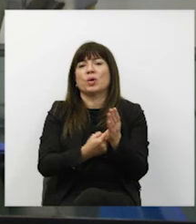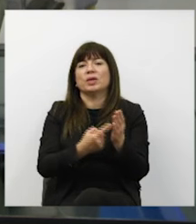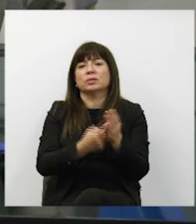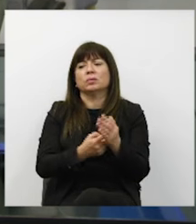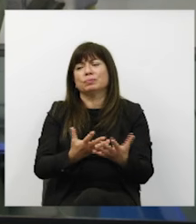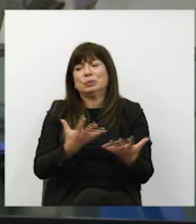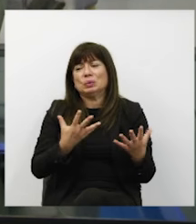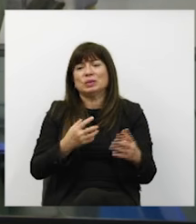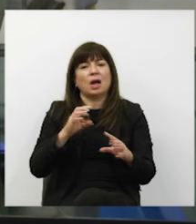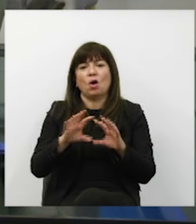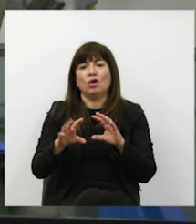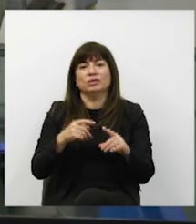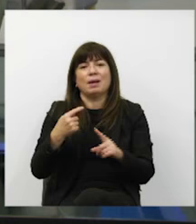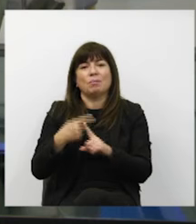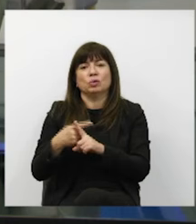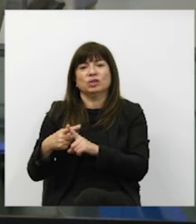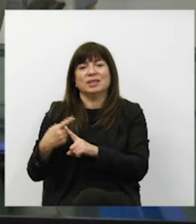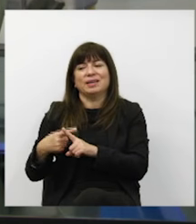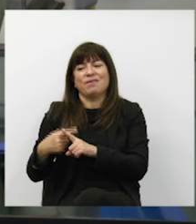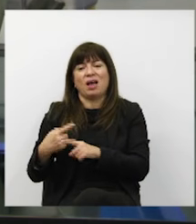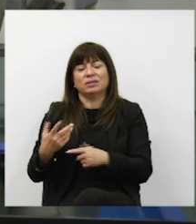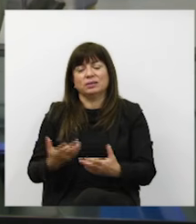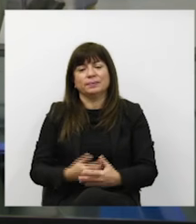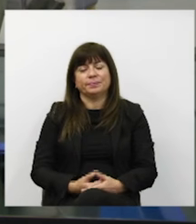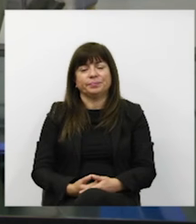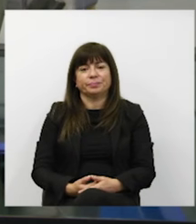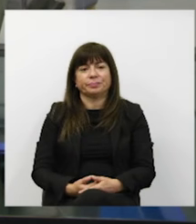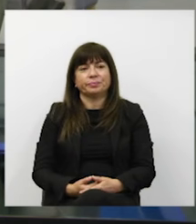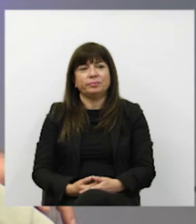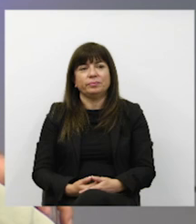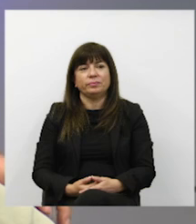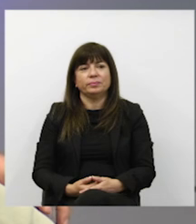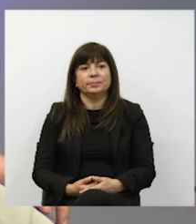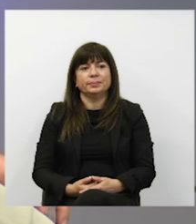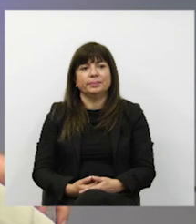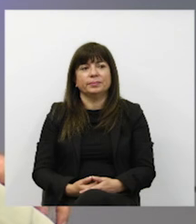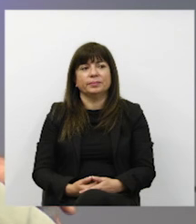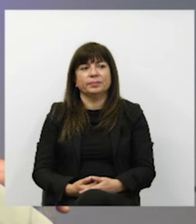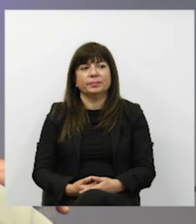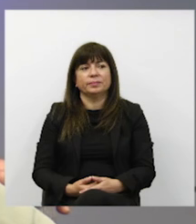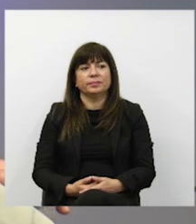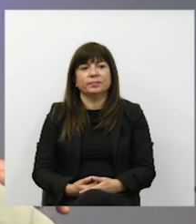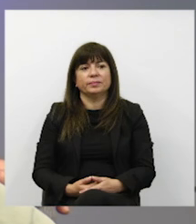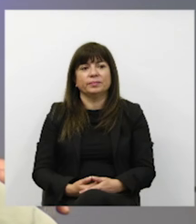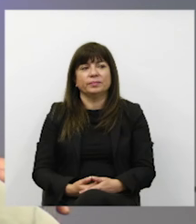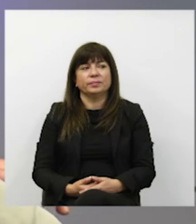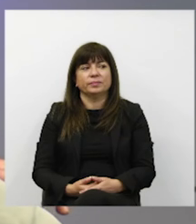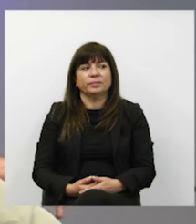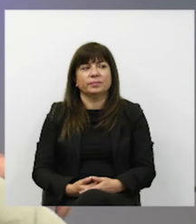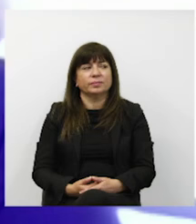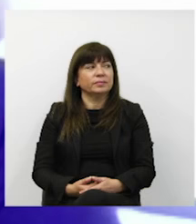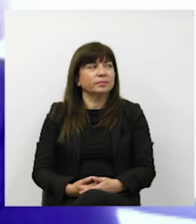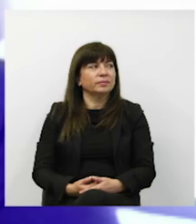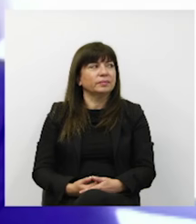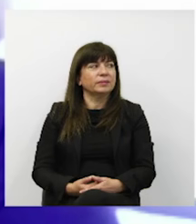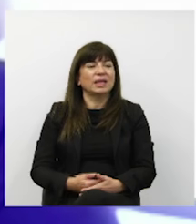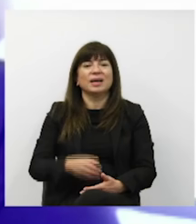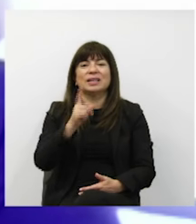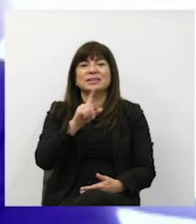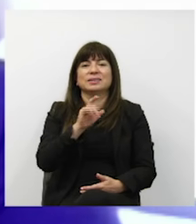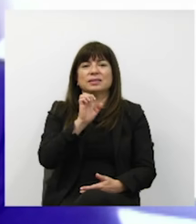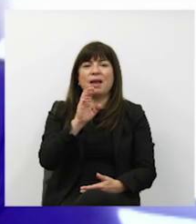cosas positivas y las negativas son de fácil solución. ¿Y los otros dos temas? ¿Nicolás, la oficina o quieres,